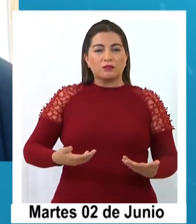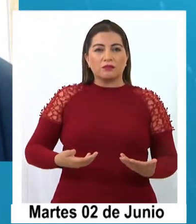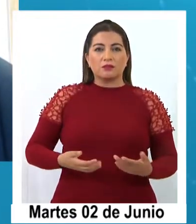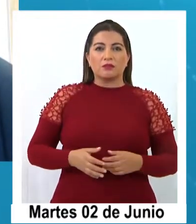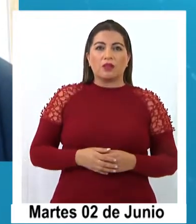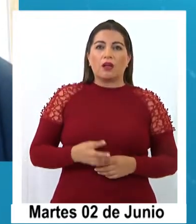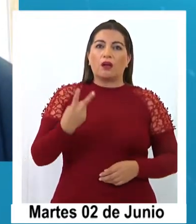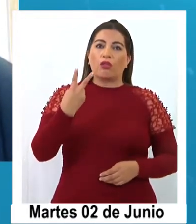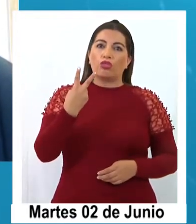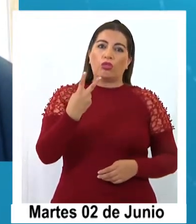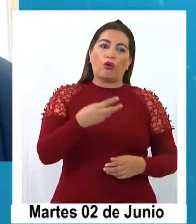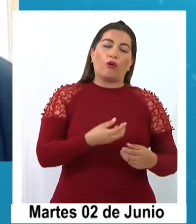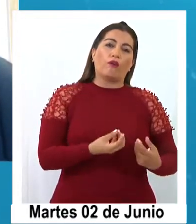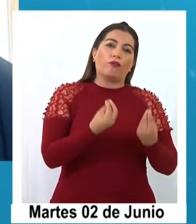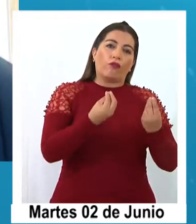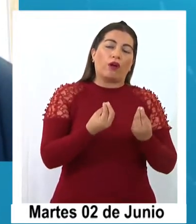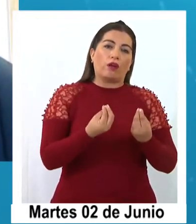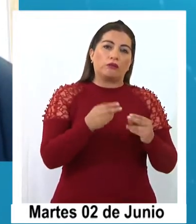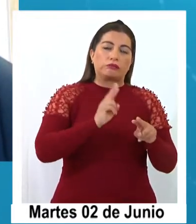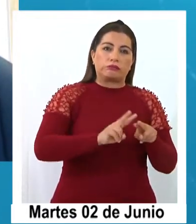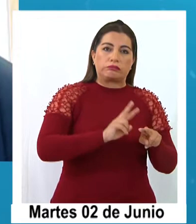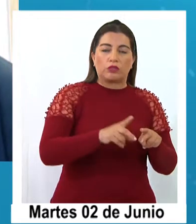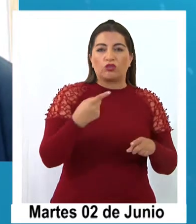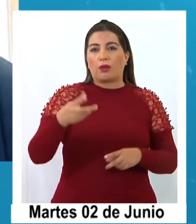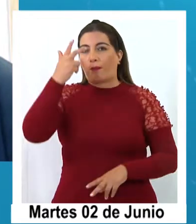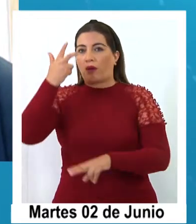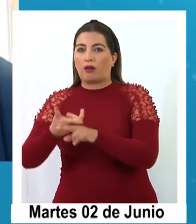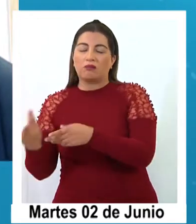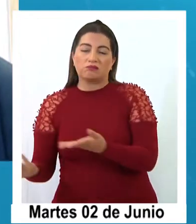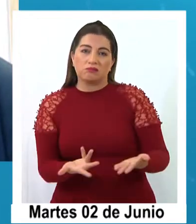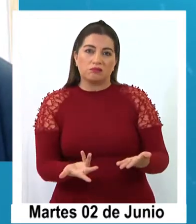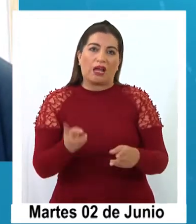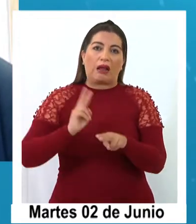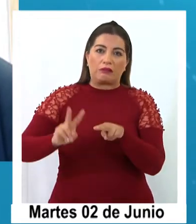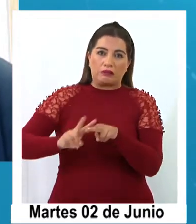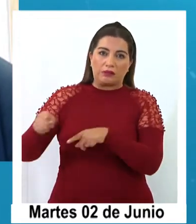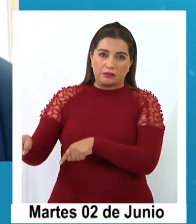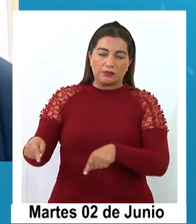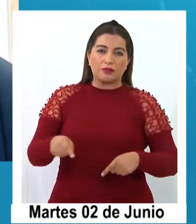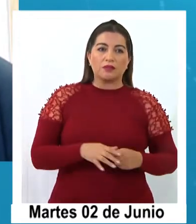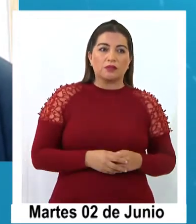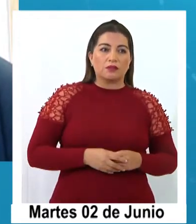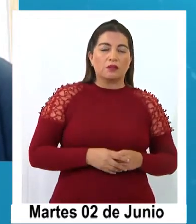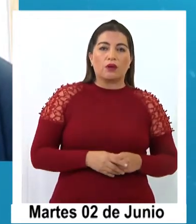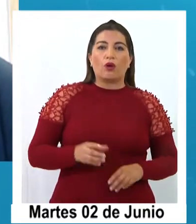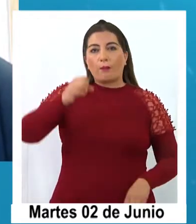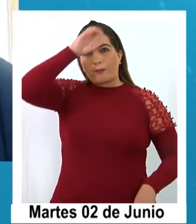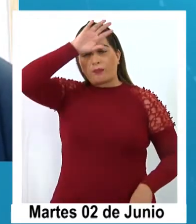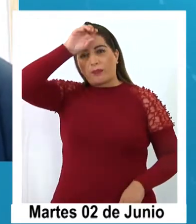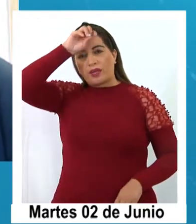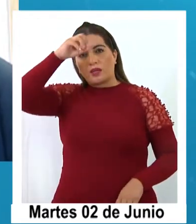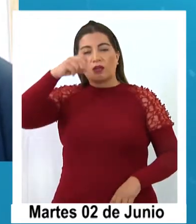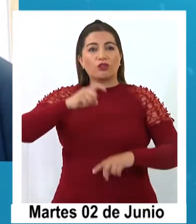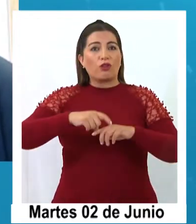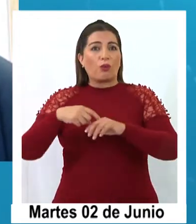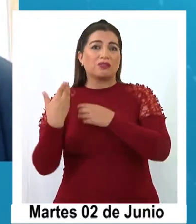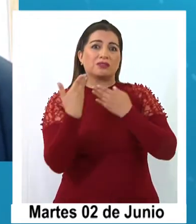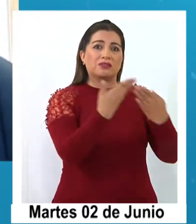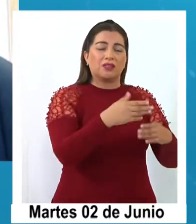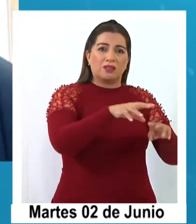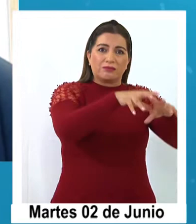habían dos buenas y otras que habían que, la posibilidad de arreglarla, otras que donó Coyahuas, y así se ha ido